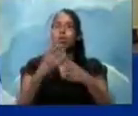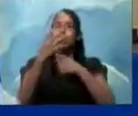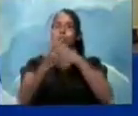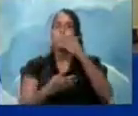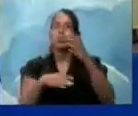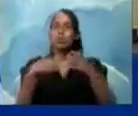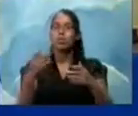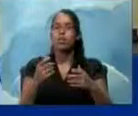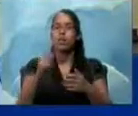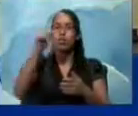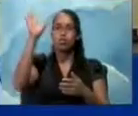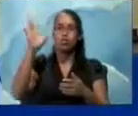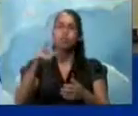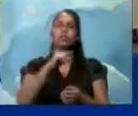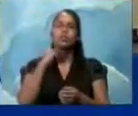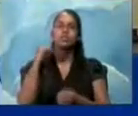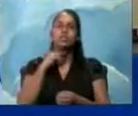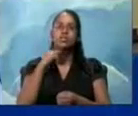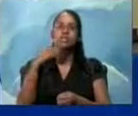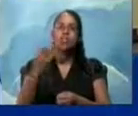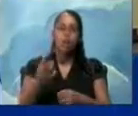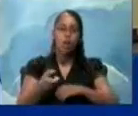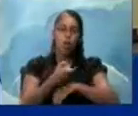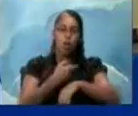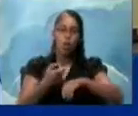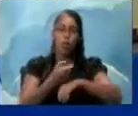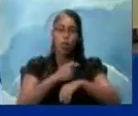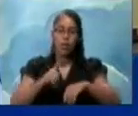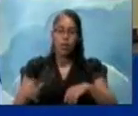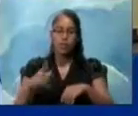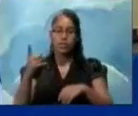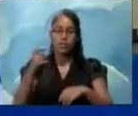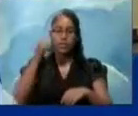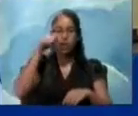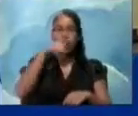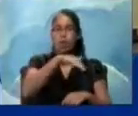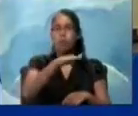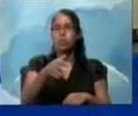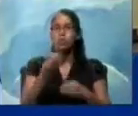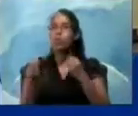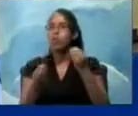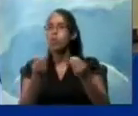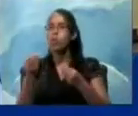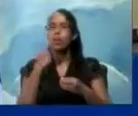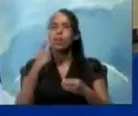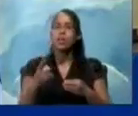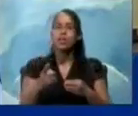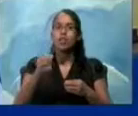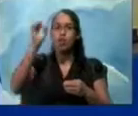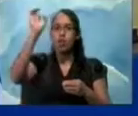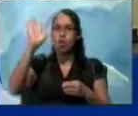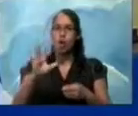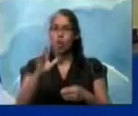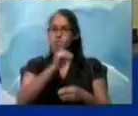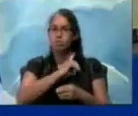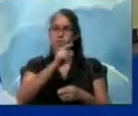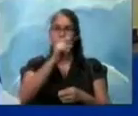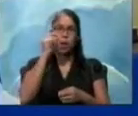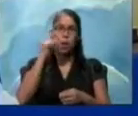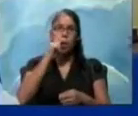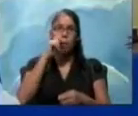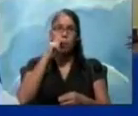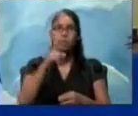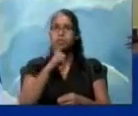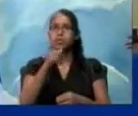a los sacerdotes, a los gobernantes y al pueblo, como les dijo Pilato en el versículo